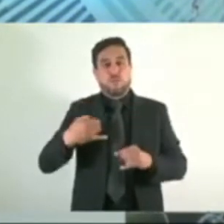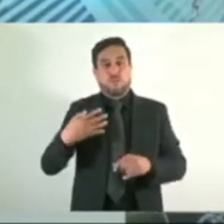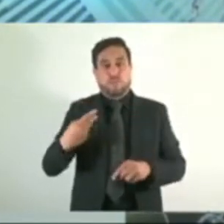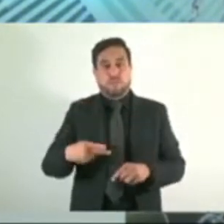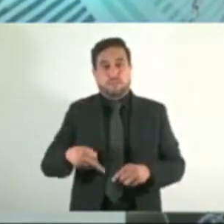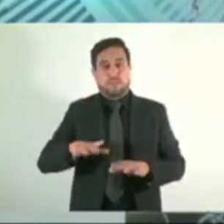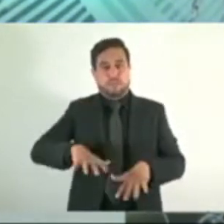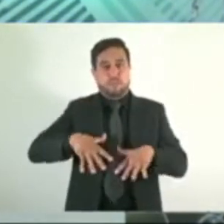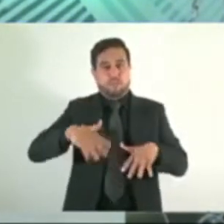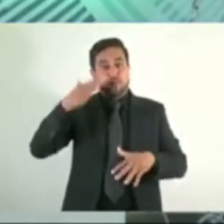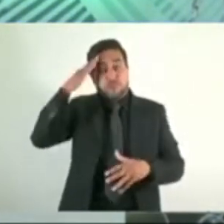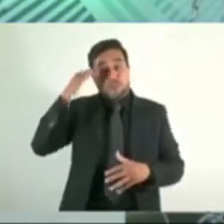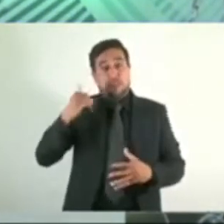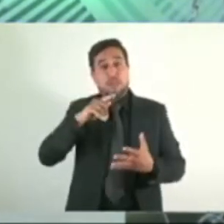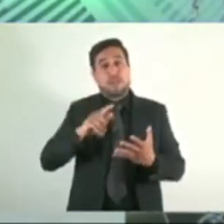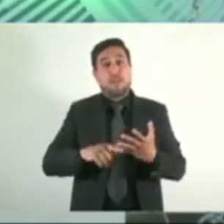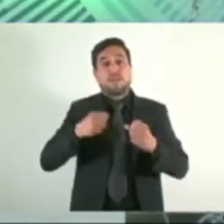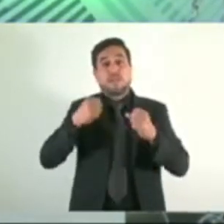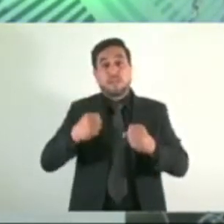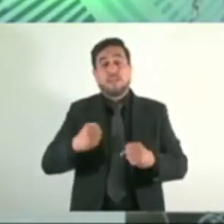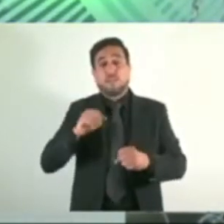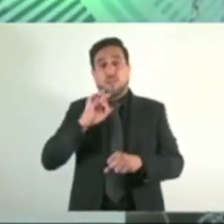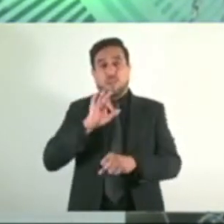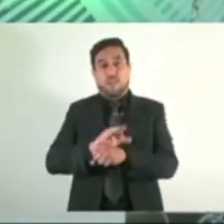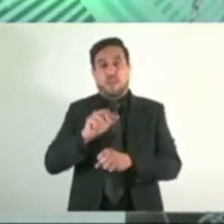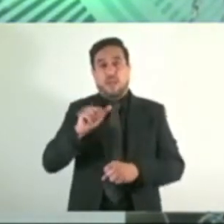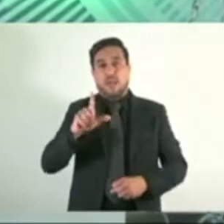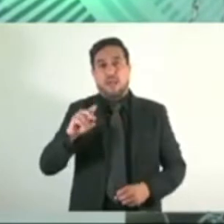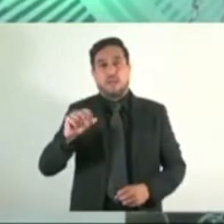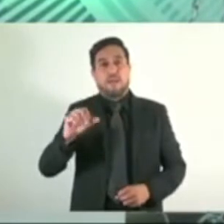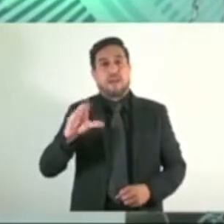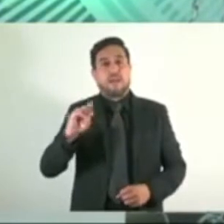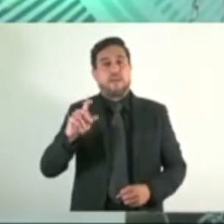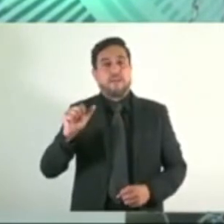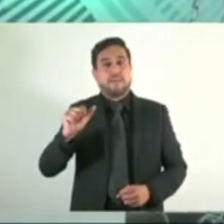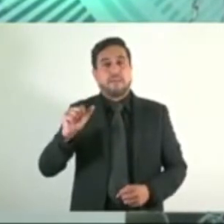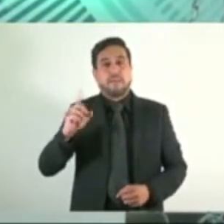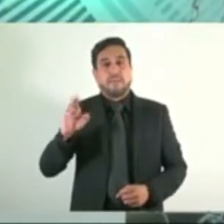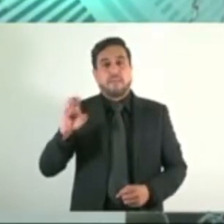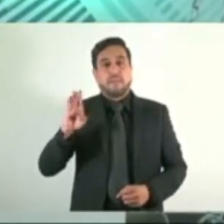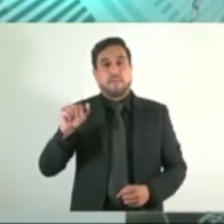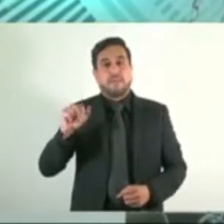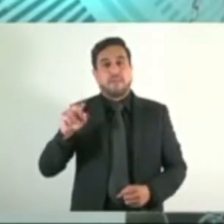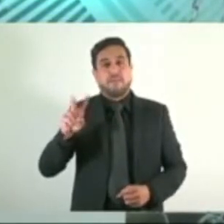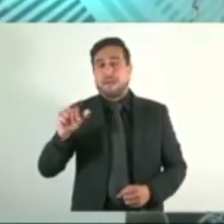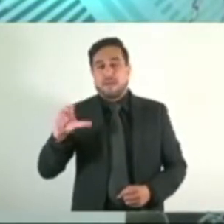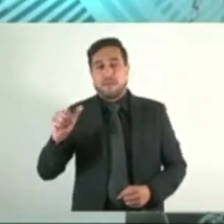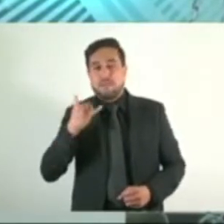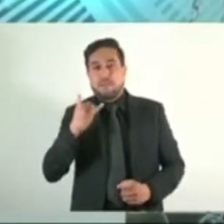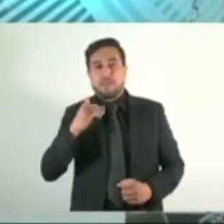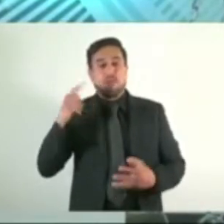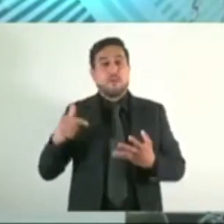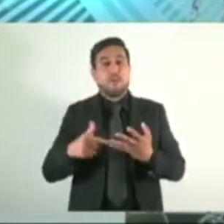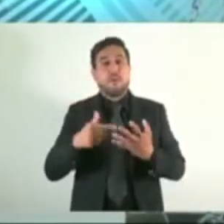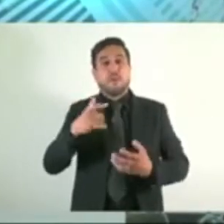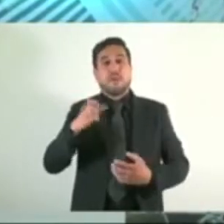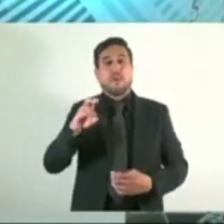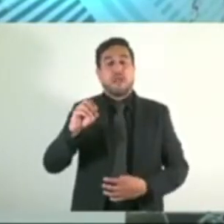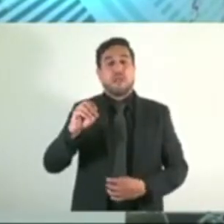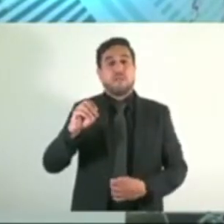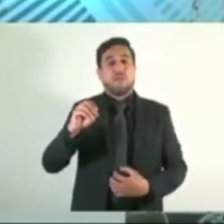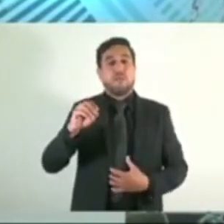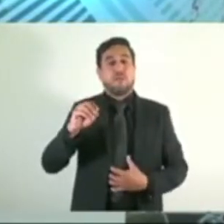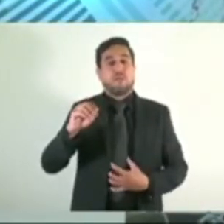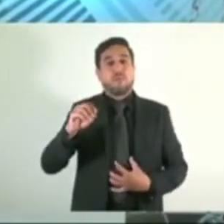al secretario de Seguridad Pública, Álvaro Cabeza de Vaca Pendini, a José Gerardo Mendoza Gutiérrez, magistrado